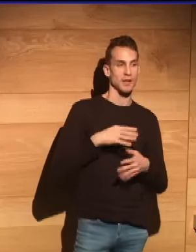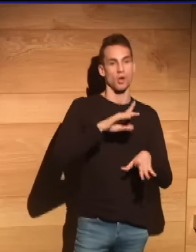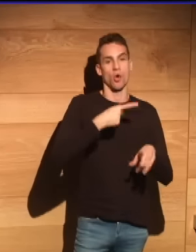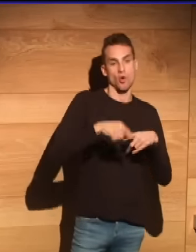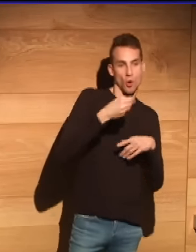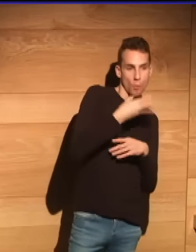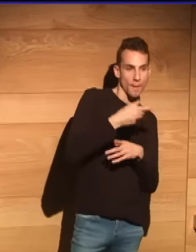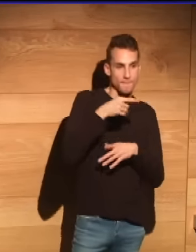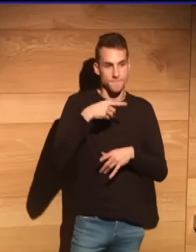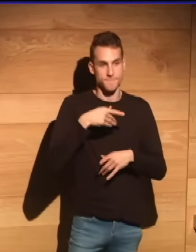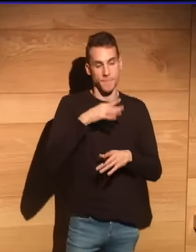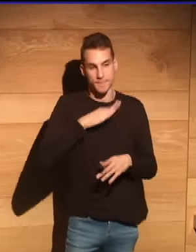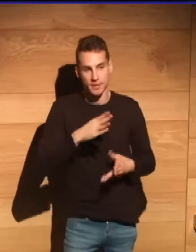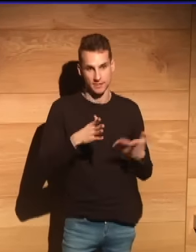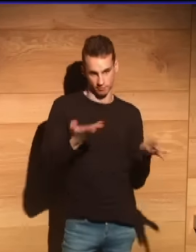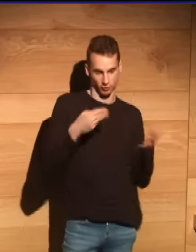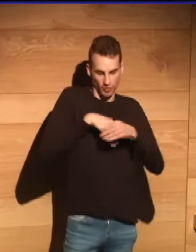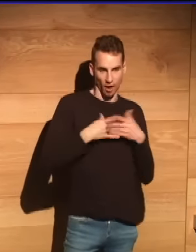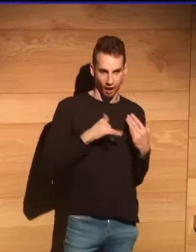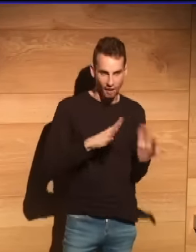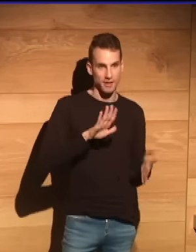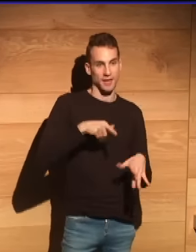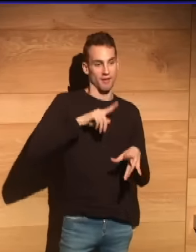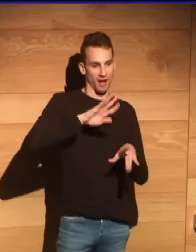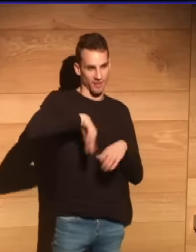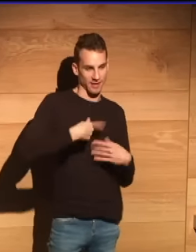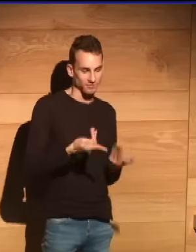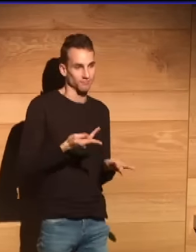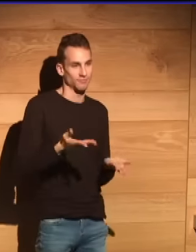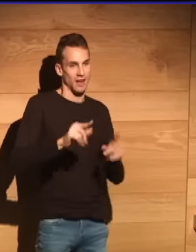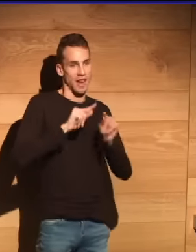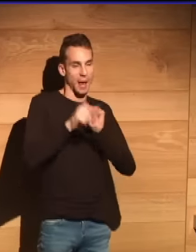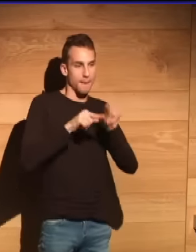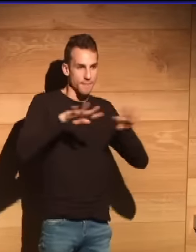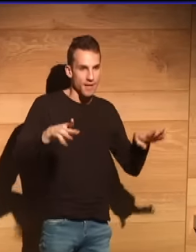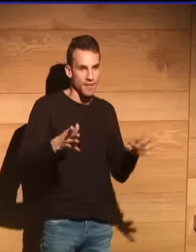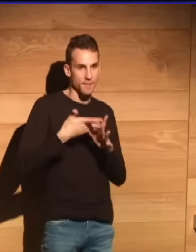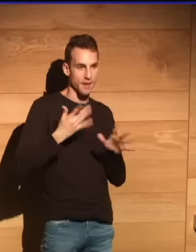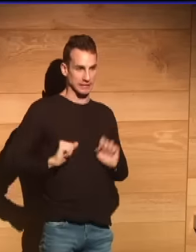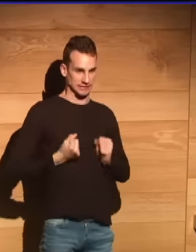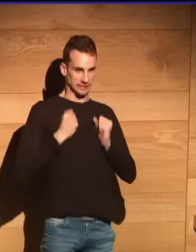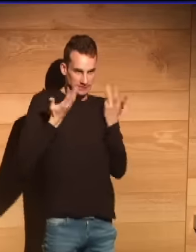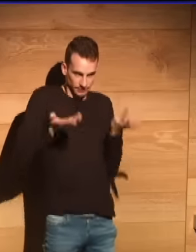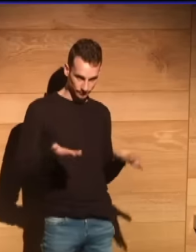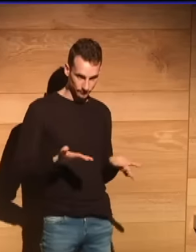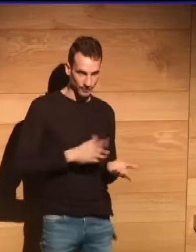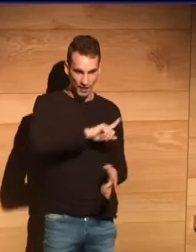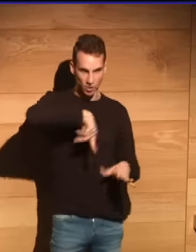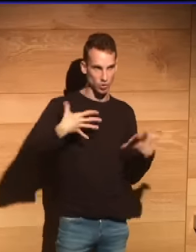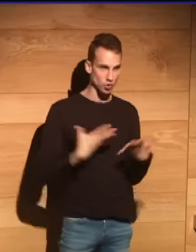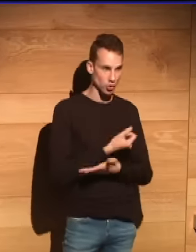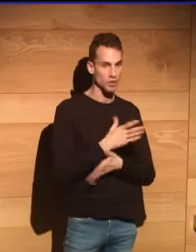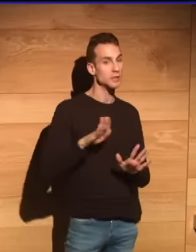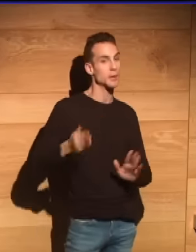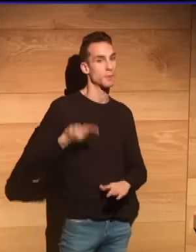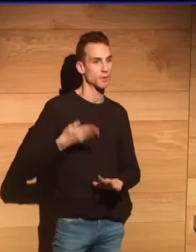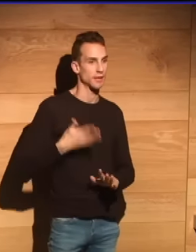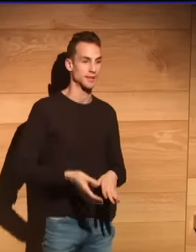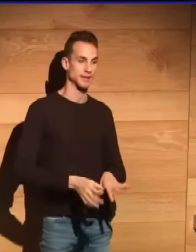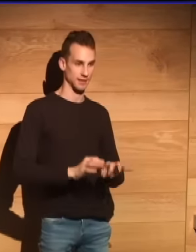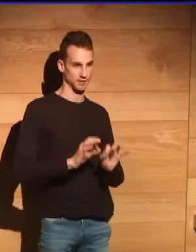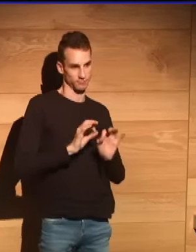que conocíamos, que sabíamos que era importante resolver, pero que la pandemia nos lo ha puesto de urgente. Yo digo que la pandemia ha puesto lo importante, además, en urgente,